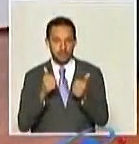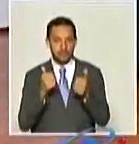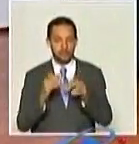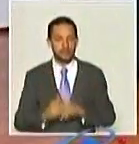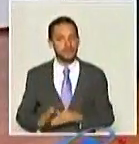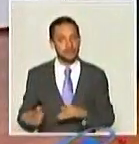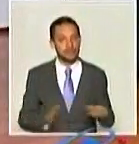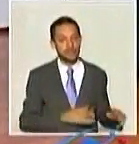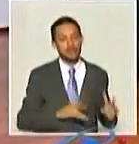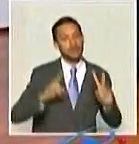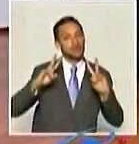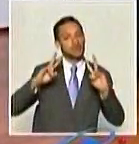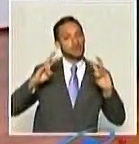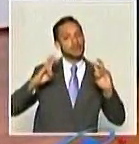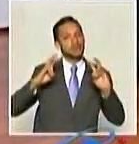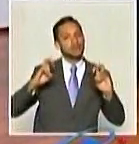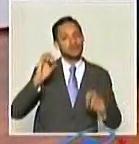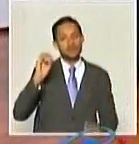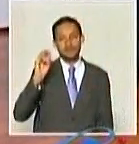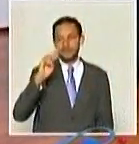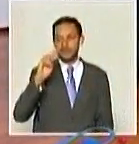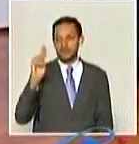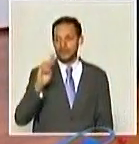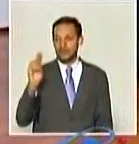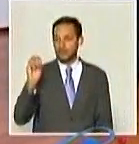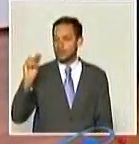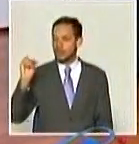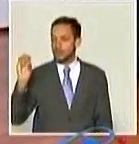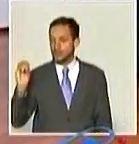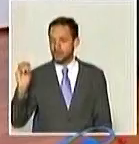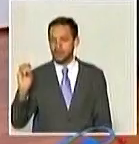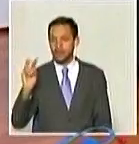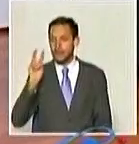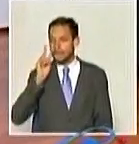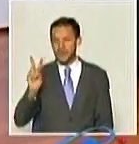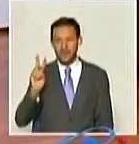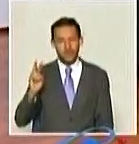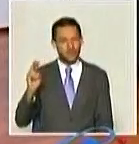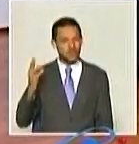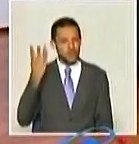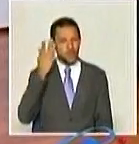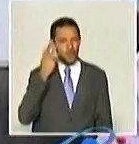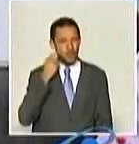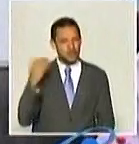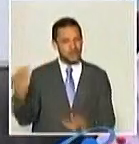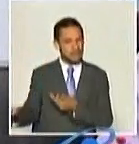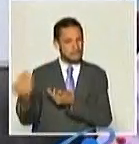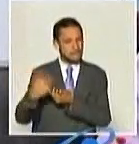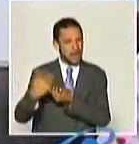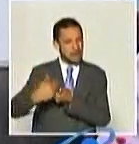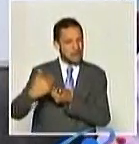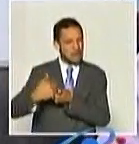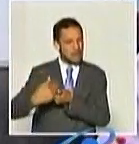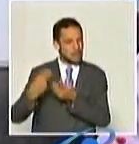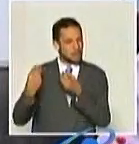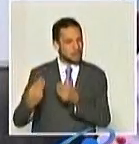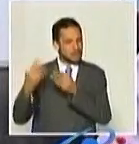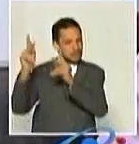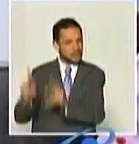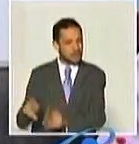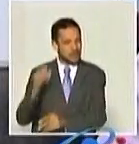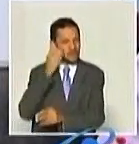El tema de la ozonoterapia, pues nosotros que vemos tantos pacientes recibiendo este tipo de procedimiento con resultados tan